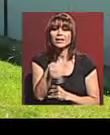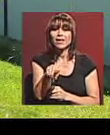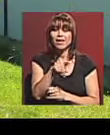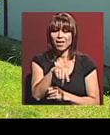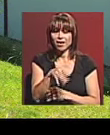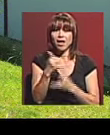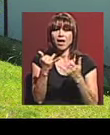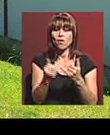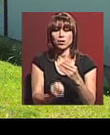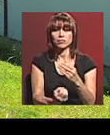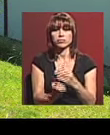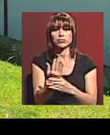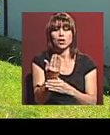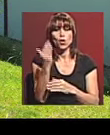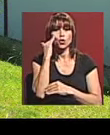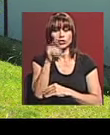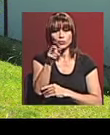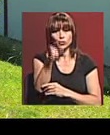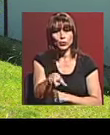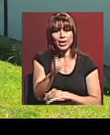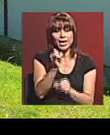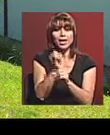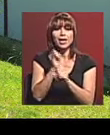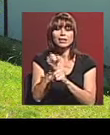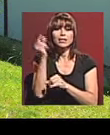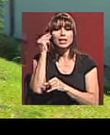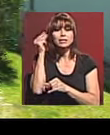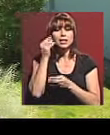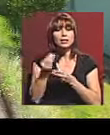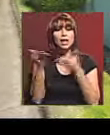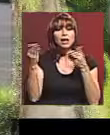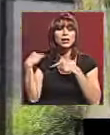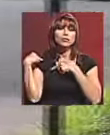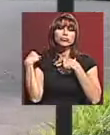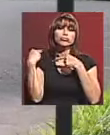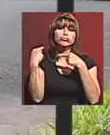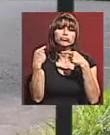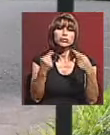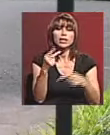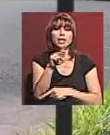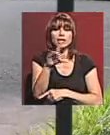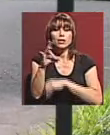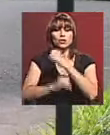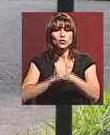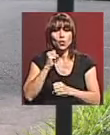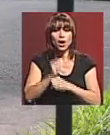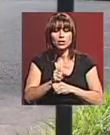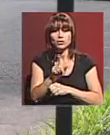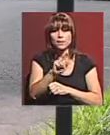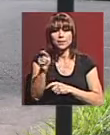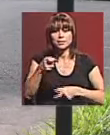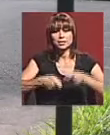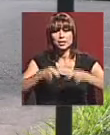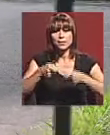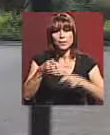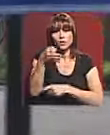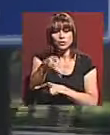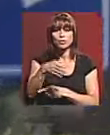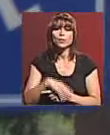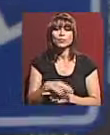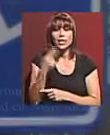para convertirse en lo que hoy conocemos este ente Estatal ha recorrido un largo camino que sumará 38 años en septiembre